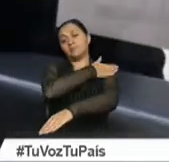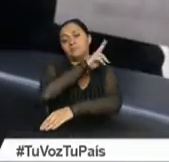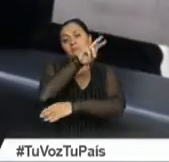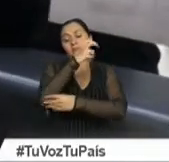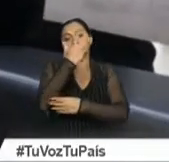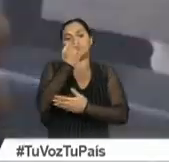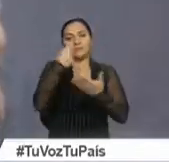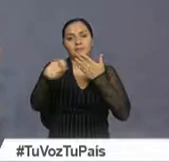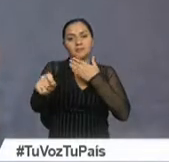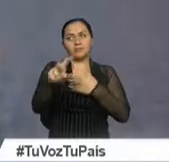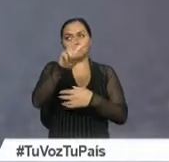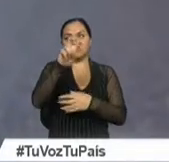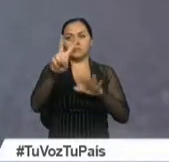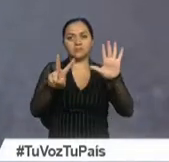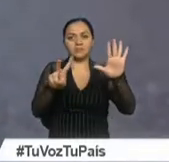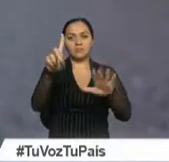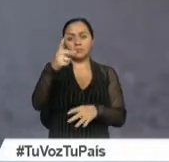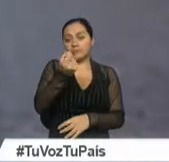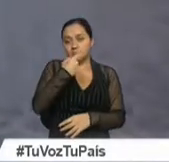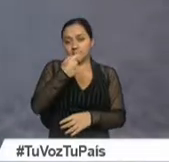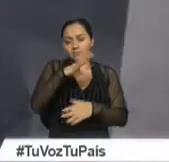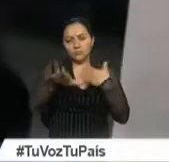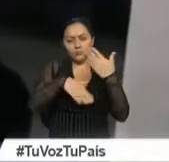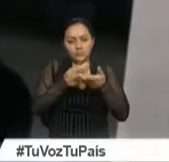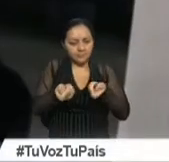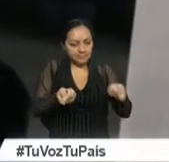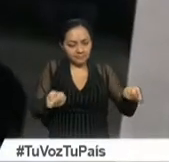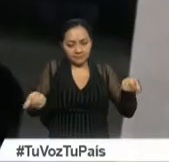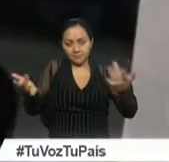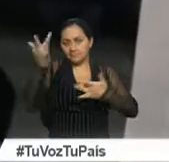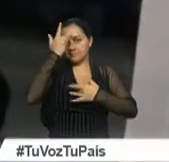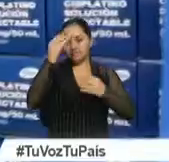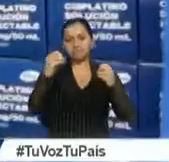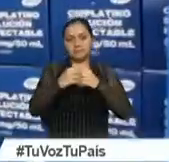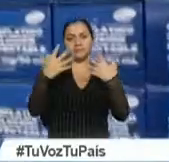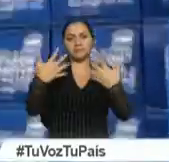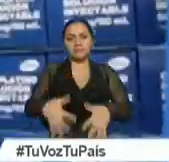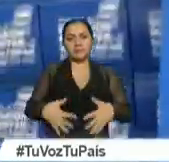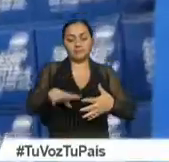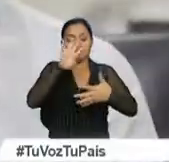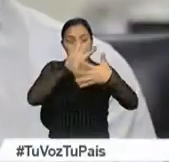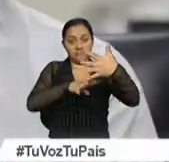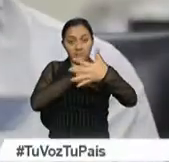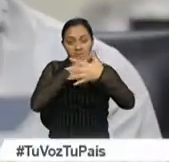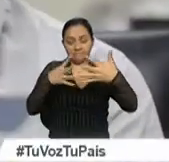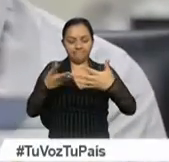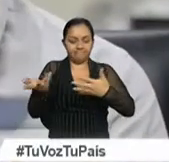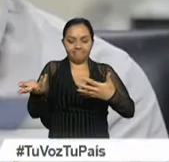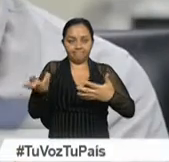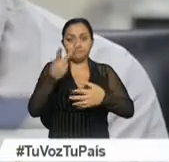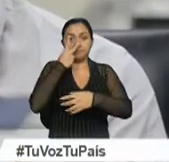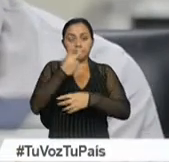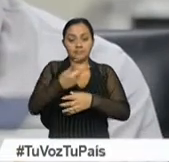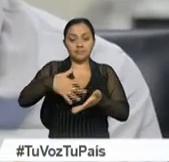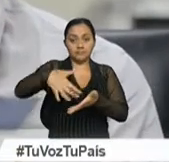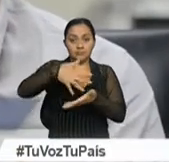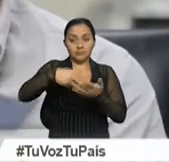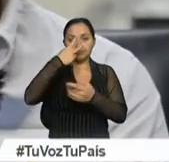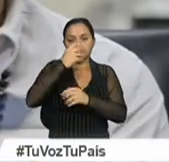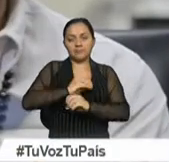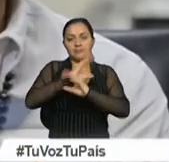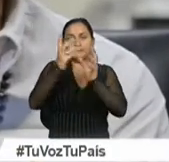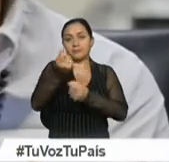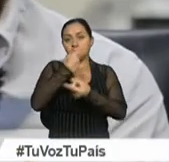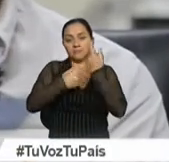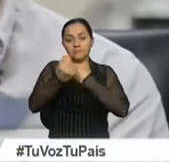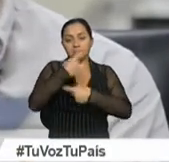aprobado 271 fármacos para el manejo de enfermedades catastróficas fuera del cuadro básico. Los estudios revelan que son los medicamentos